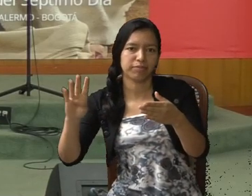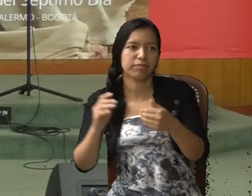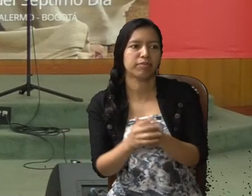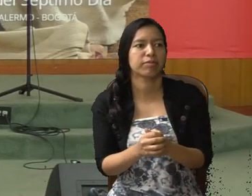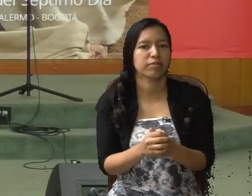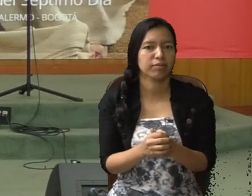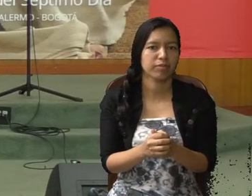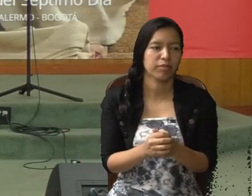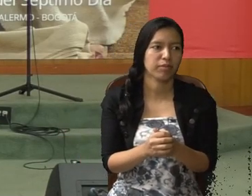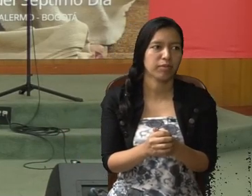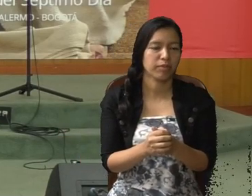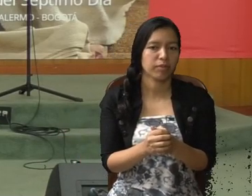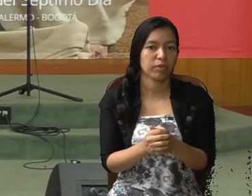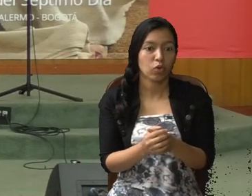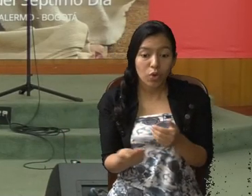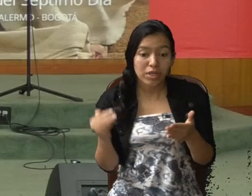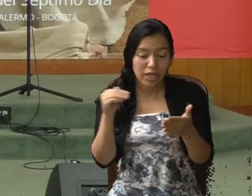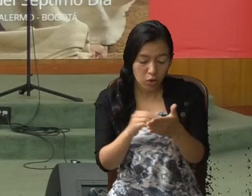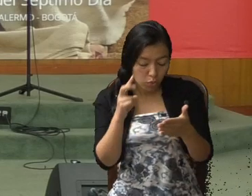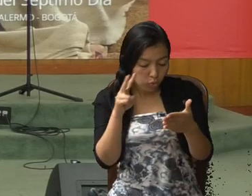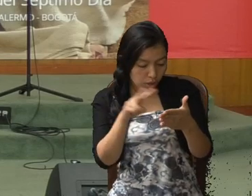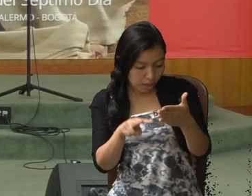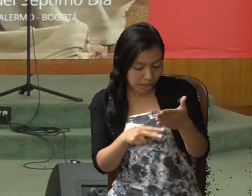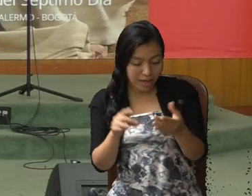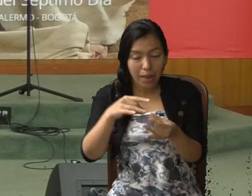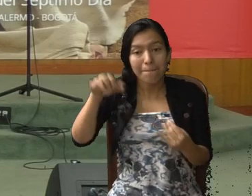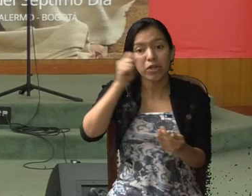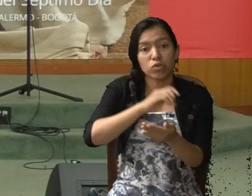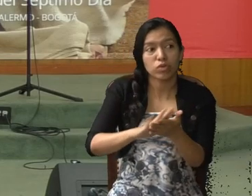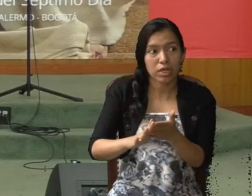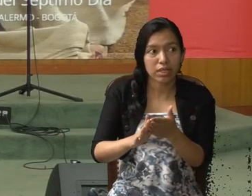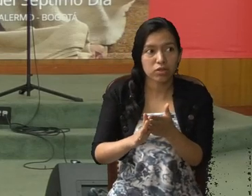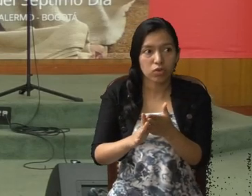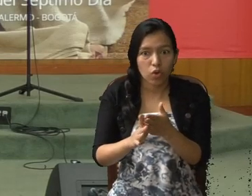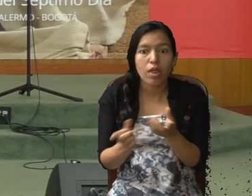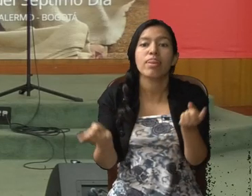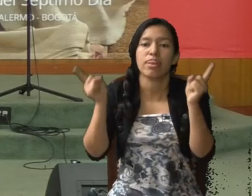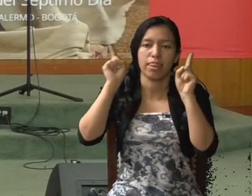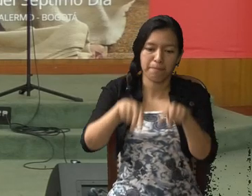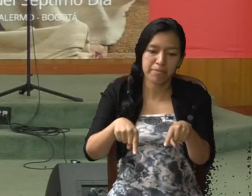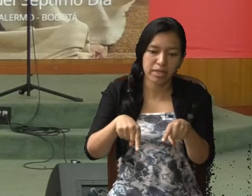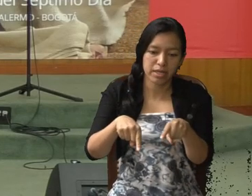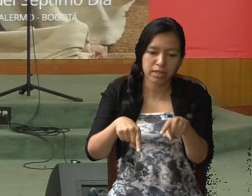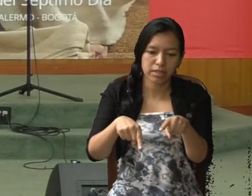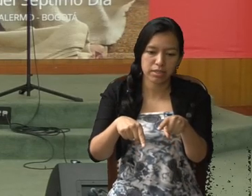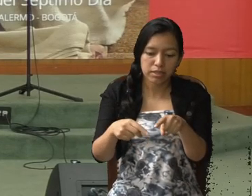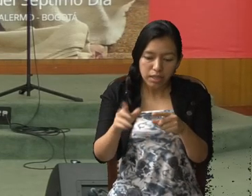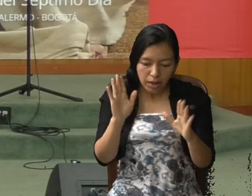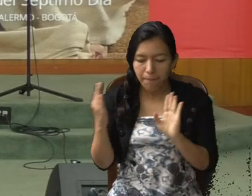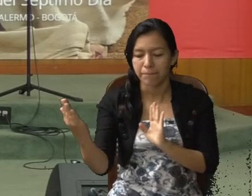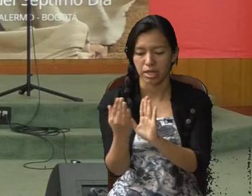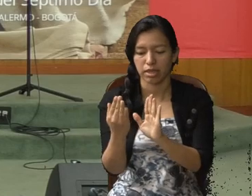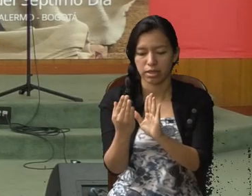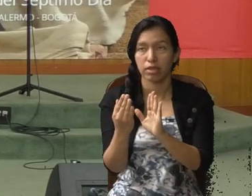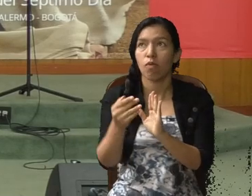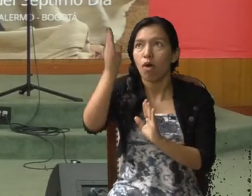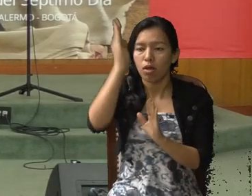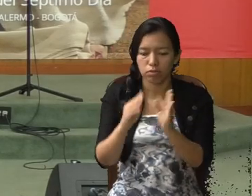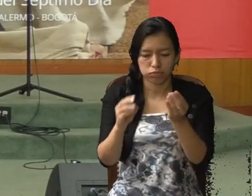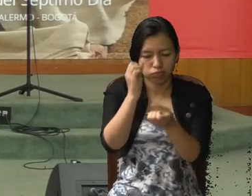Solamente quiero confirmarles que el Espíritu Santo estaba presente en el momento de la creación. Salmo